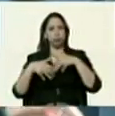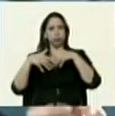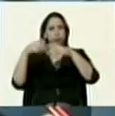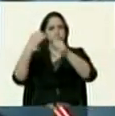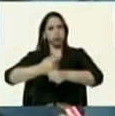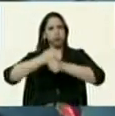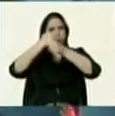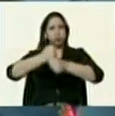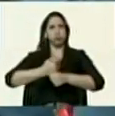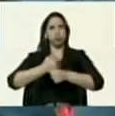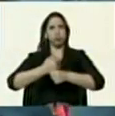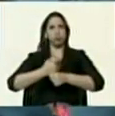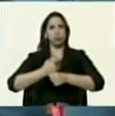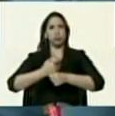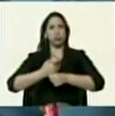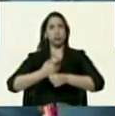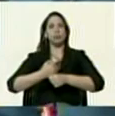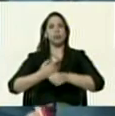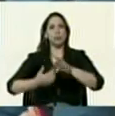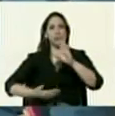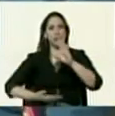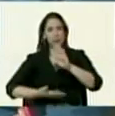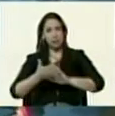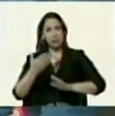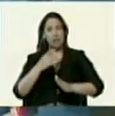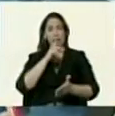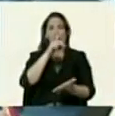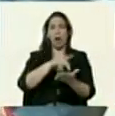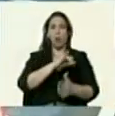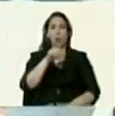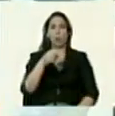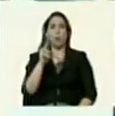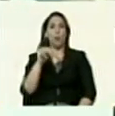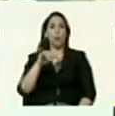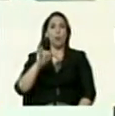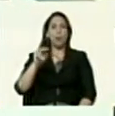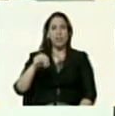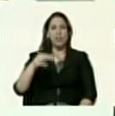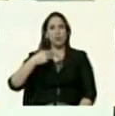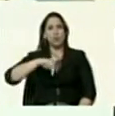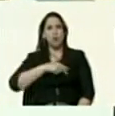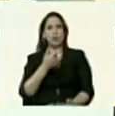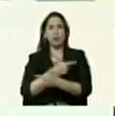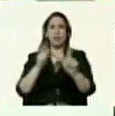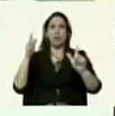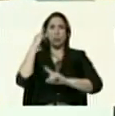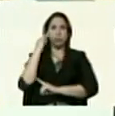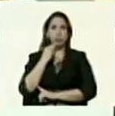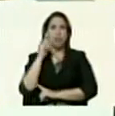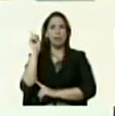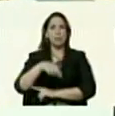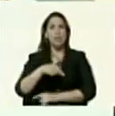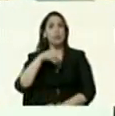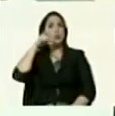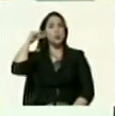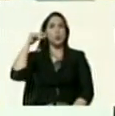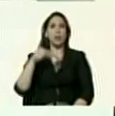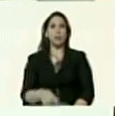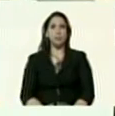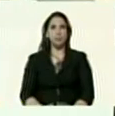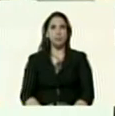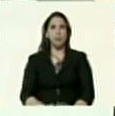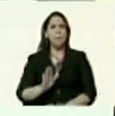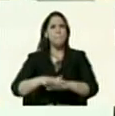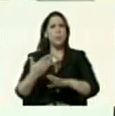llaneros que llegaron a Junín, Ayacucho, de nuestro libertador Simón Bolívar, del gran mariscal de Ayacucho, Antonio José de Sucre. ¿Por